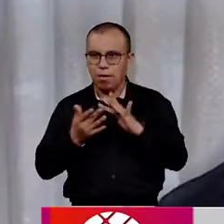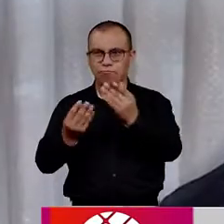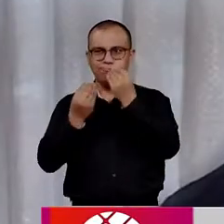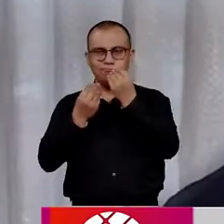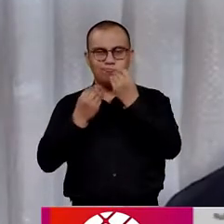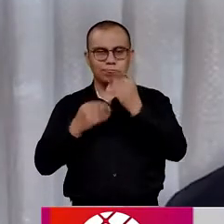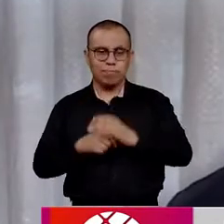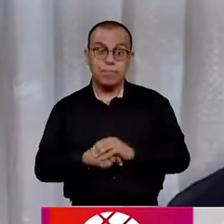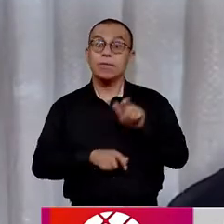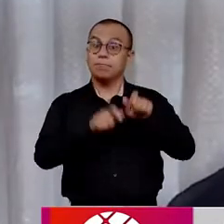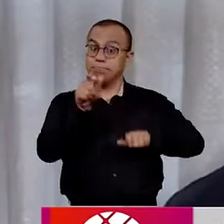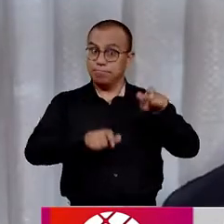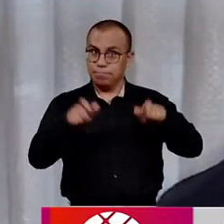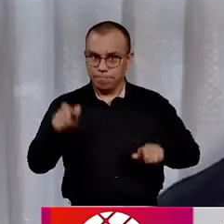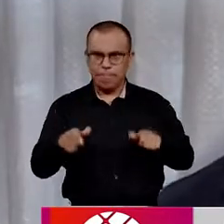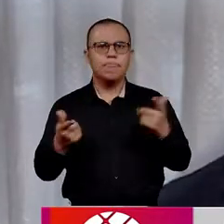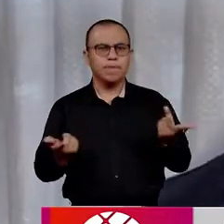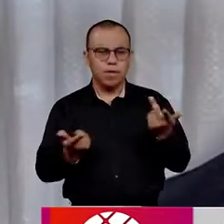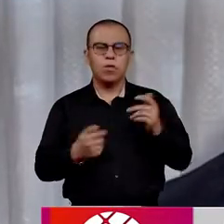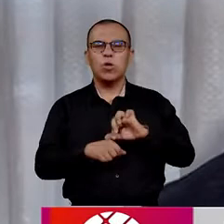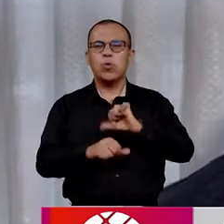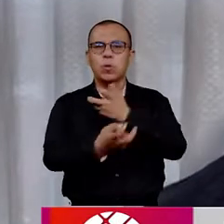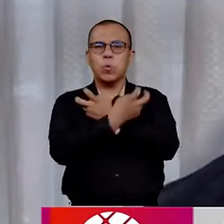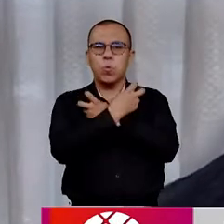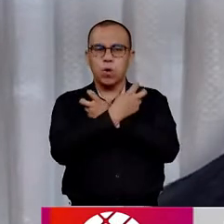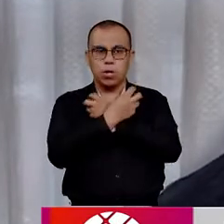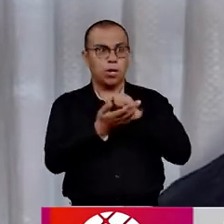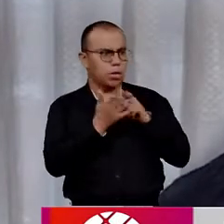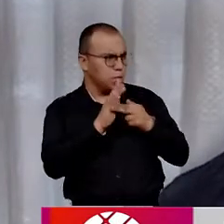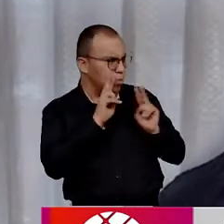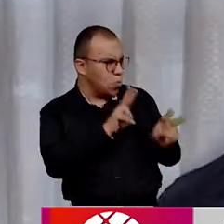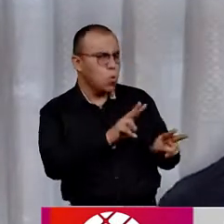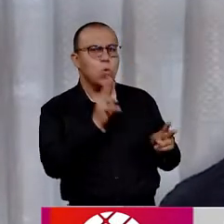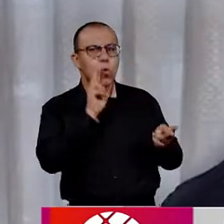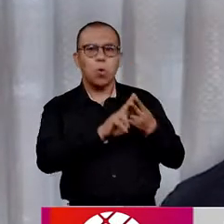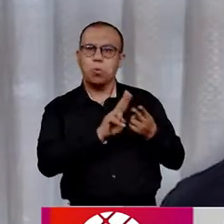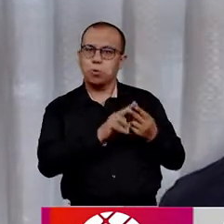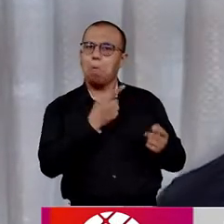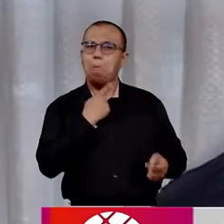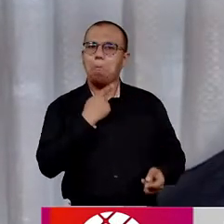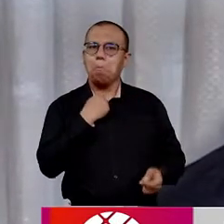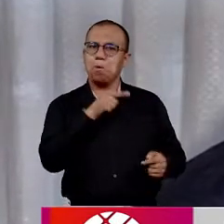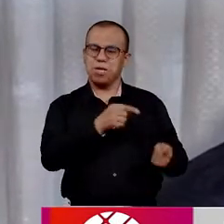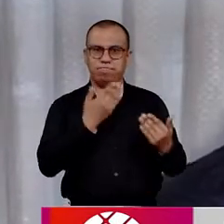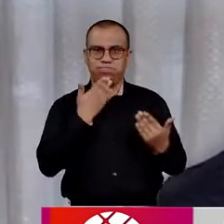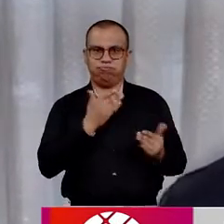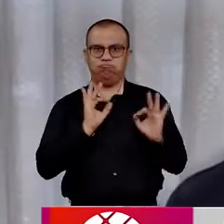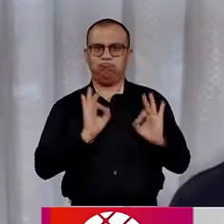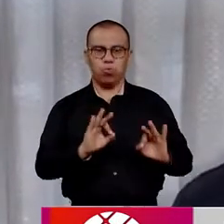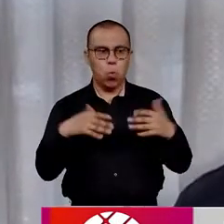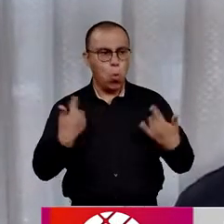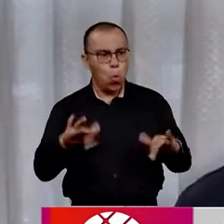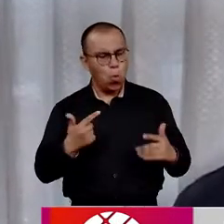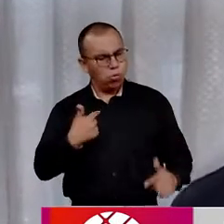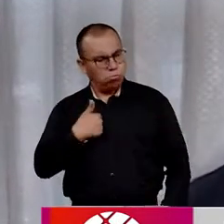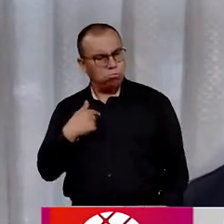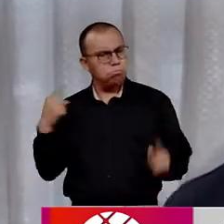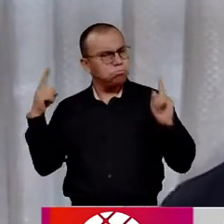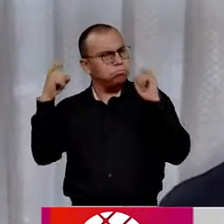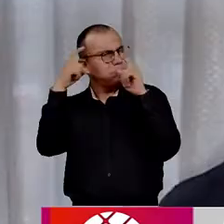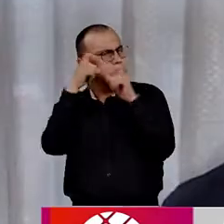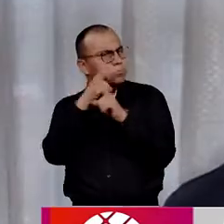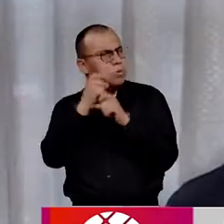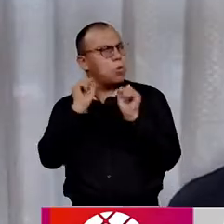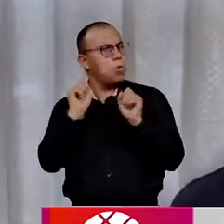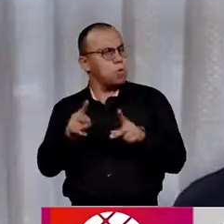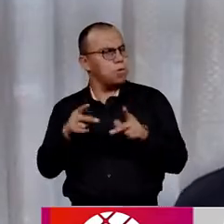conocí gente que era del Huila y también estaba practicando ese deporte acá y que realmente eran muy buenos. Entonces yo dije como que,